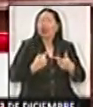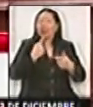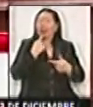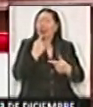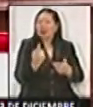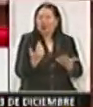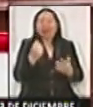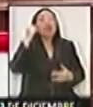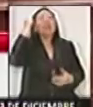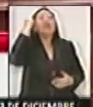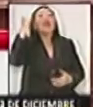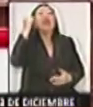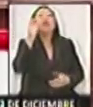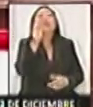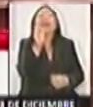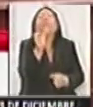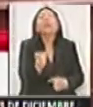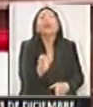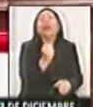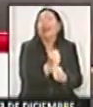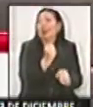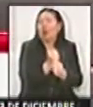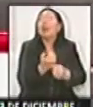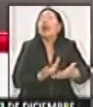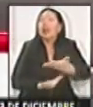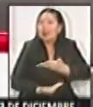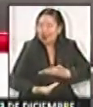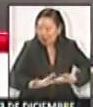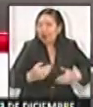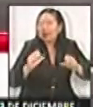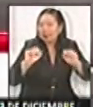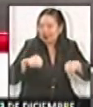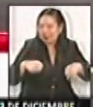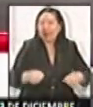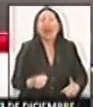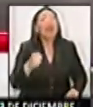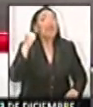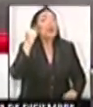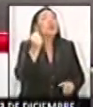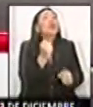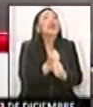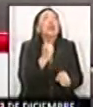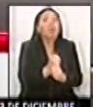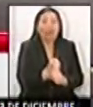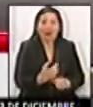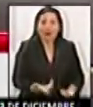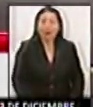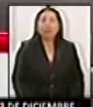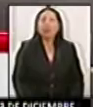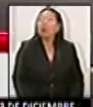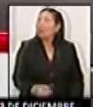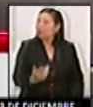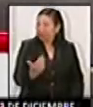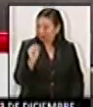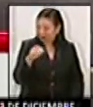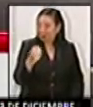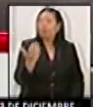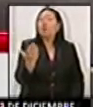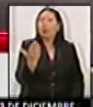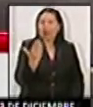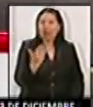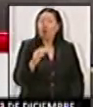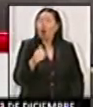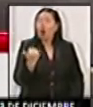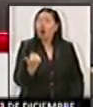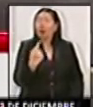reconocer derechos laborales, negociación colectiva, derechos laborales. Por eso, presidente, sí pedimos lo que ya